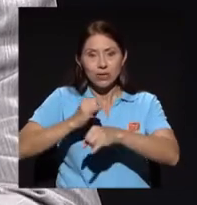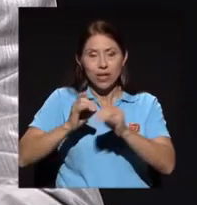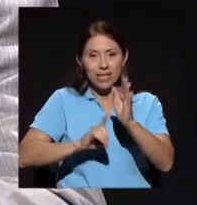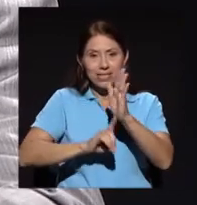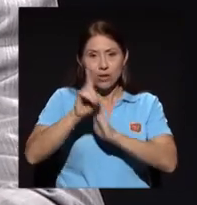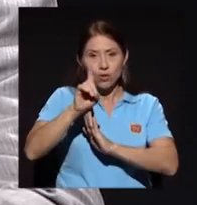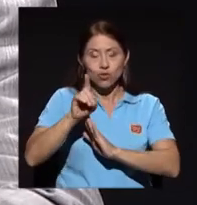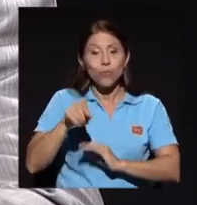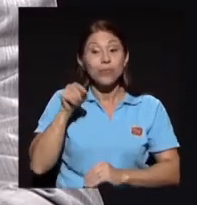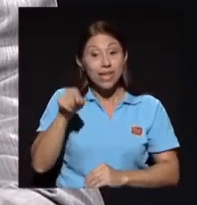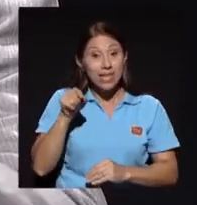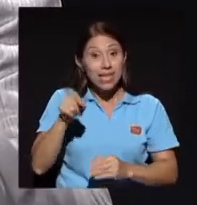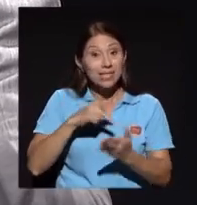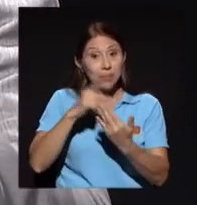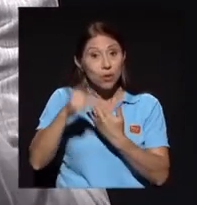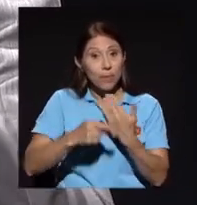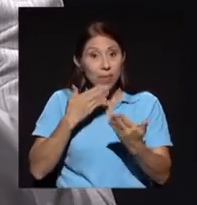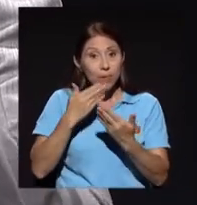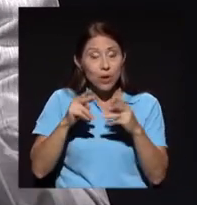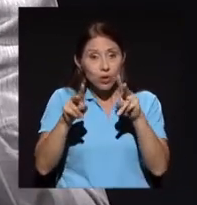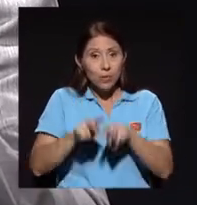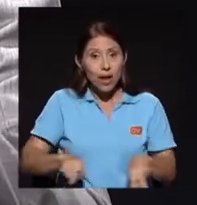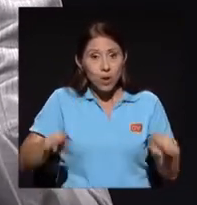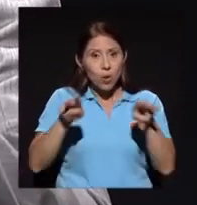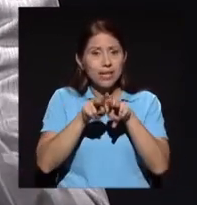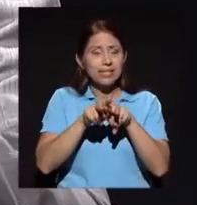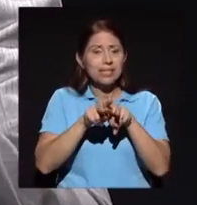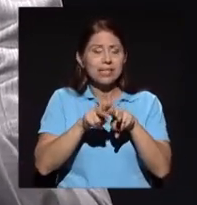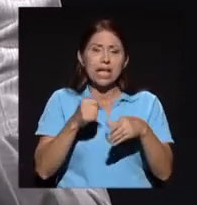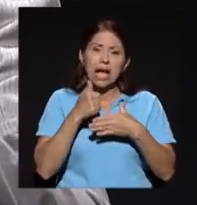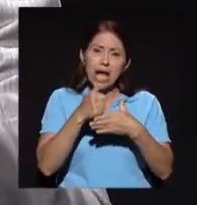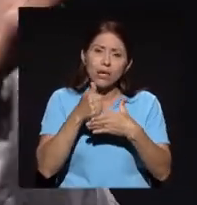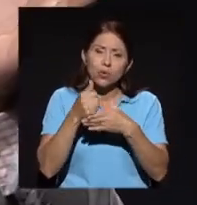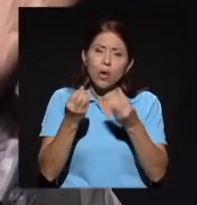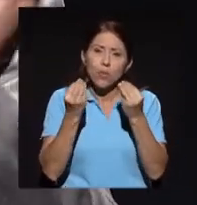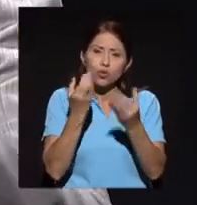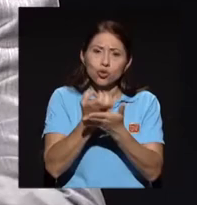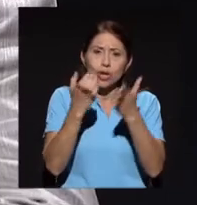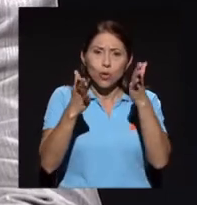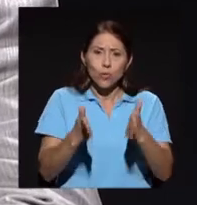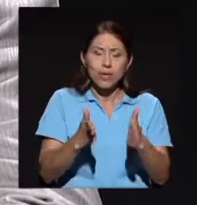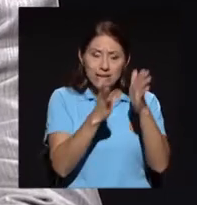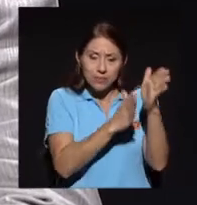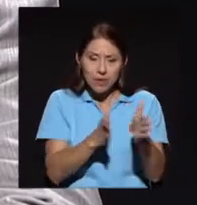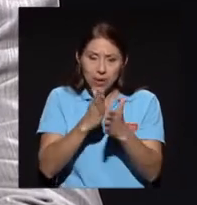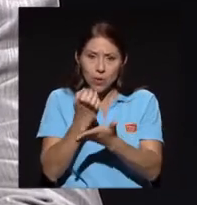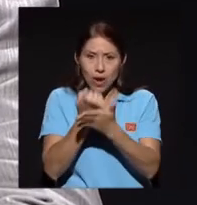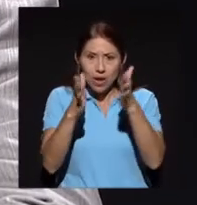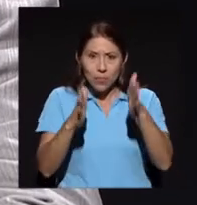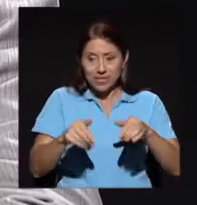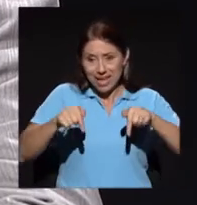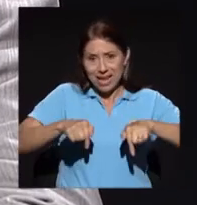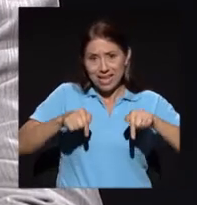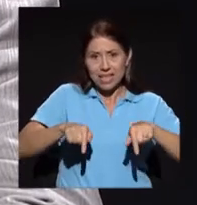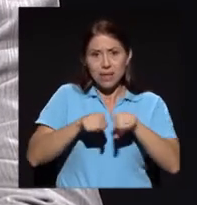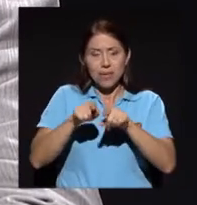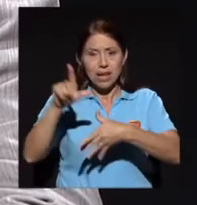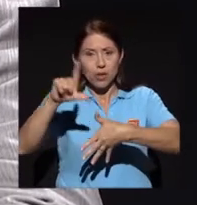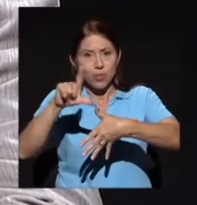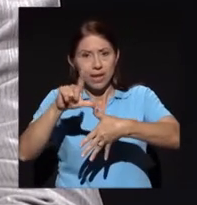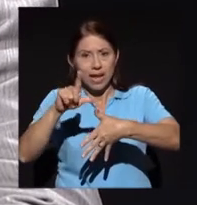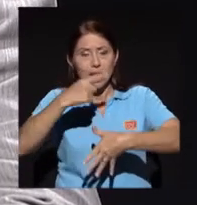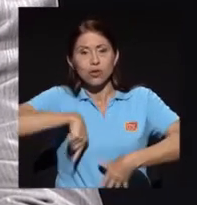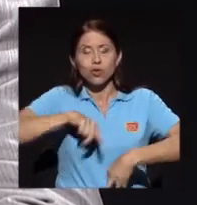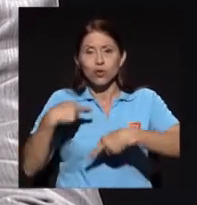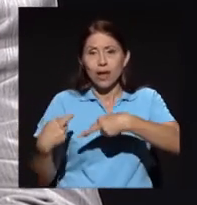y ese programa de jóvenes valores formó muchos economistas en el país de nosotros y en Latinoamérica. Estábamos a cargo del economista destacado